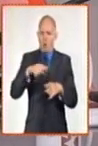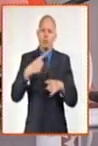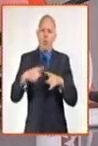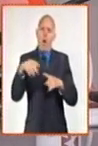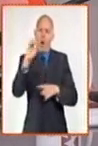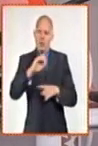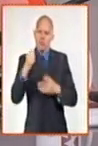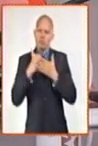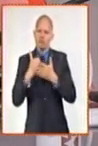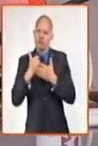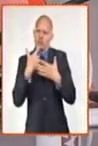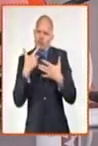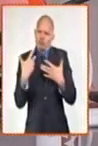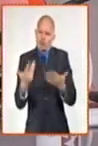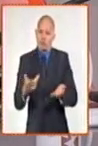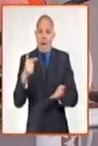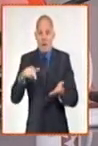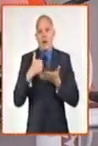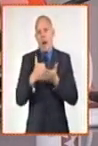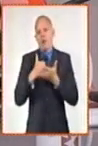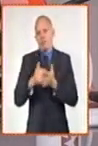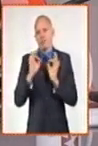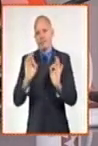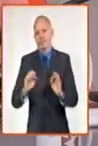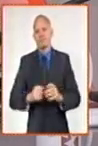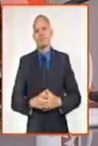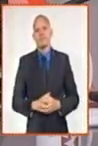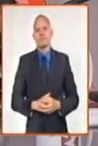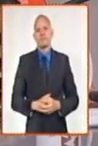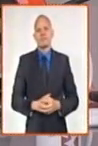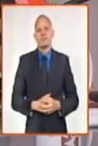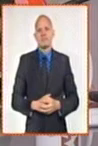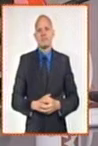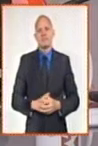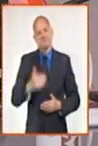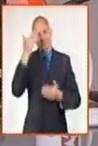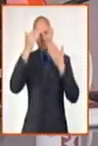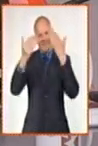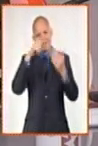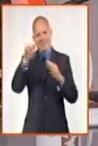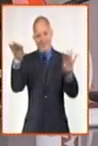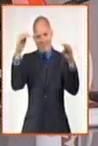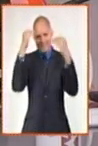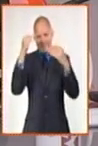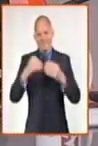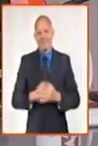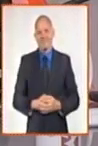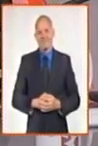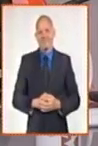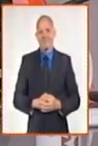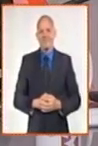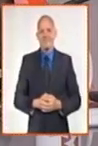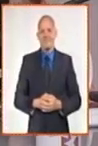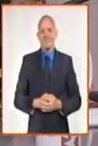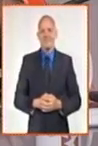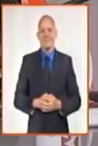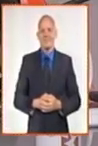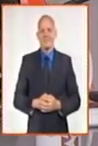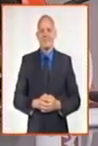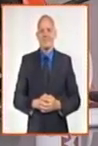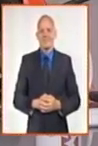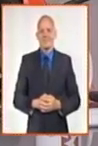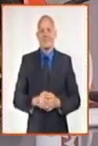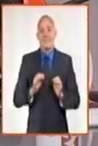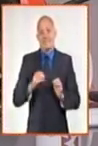organismos que están trabajando en la recuperación del país después del paso del huracán. Agradecidos a todos por habernos acompañado en nuestra